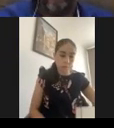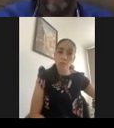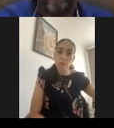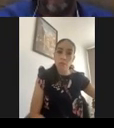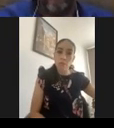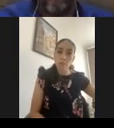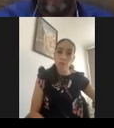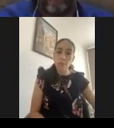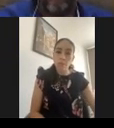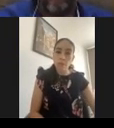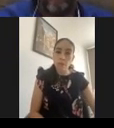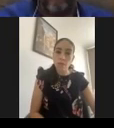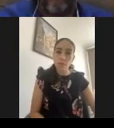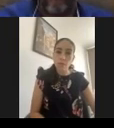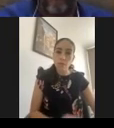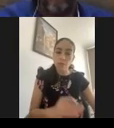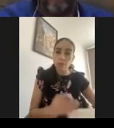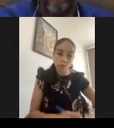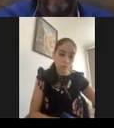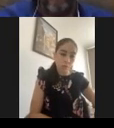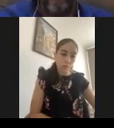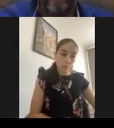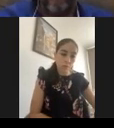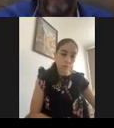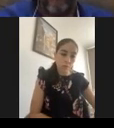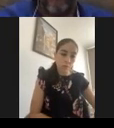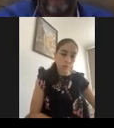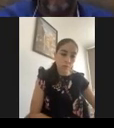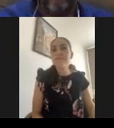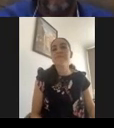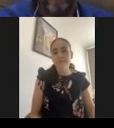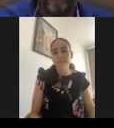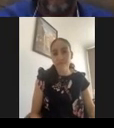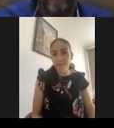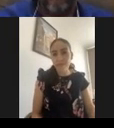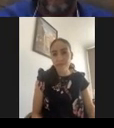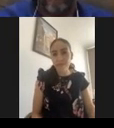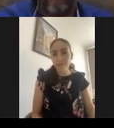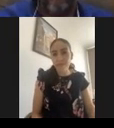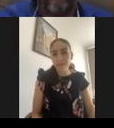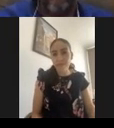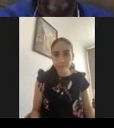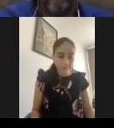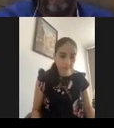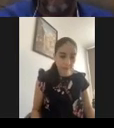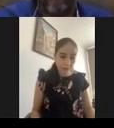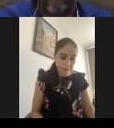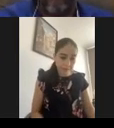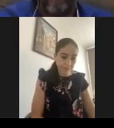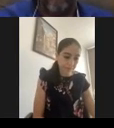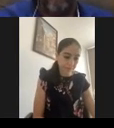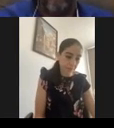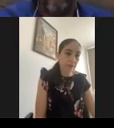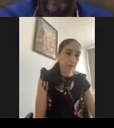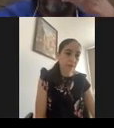muchos camellones, muchas guarniciones que el mismo desorden genera